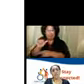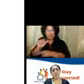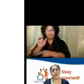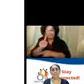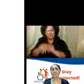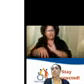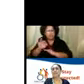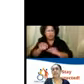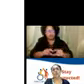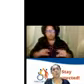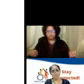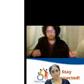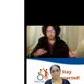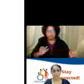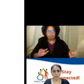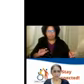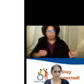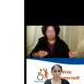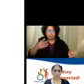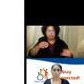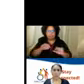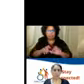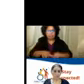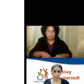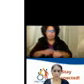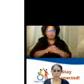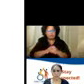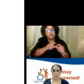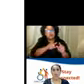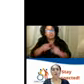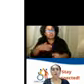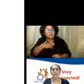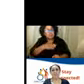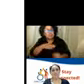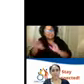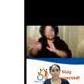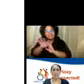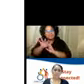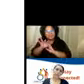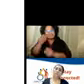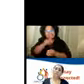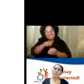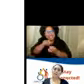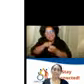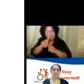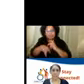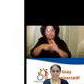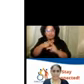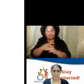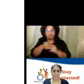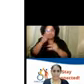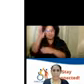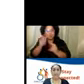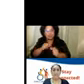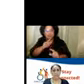función QIA en la parte inferior de vuestra pantalla. También le pedimos que mencione a quién se ve dirigida su